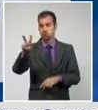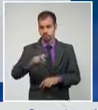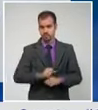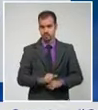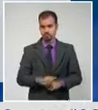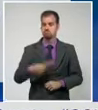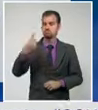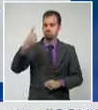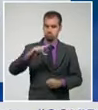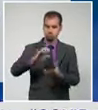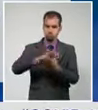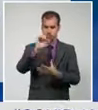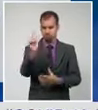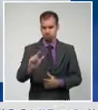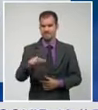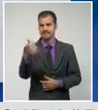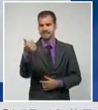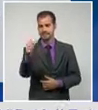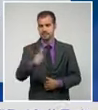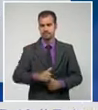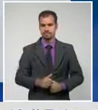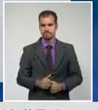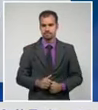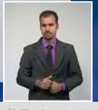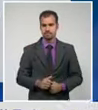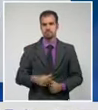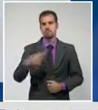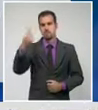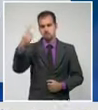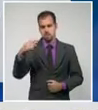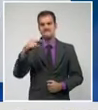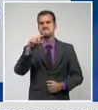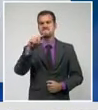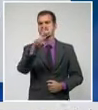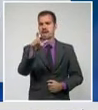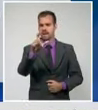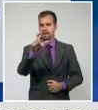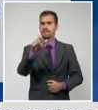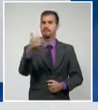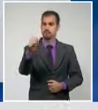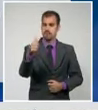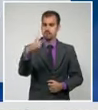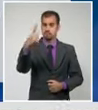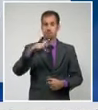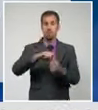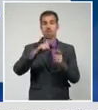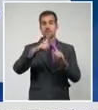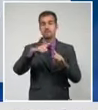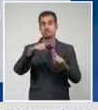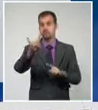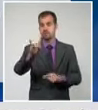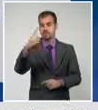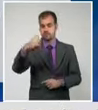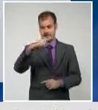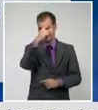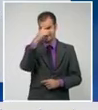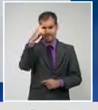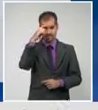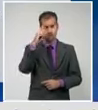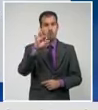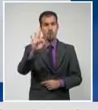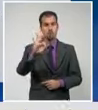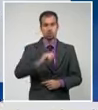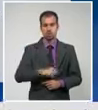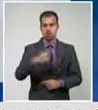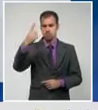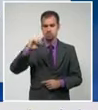Mayabeque 10, Villa Clara 10 también, Guantánamo 9, Santi Espíritus 8,